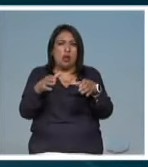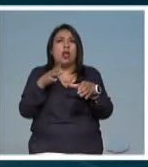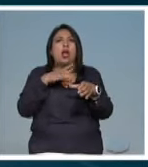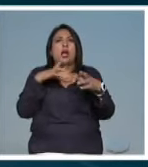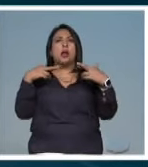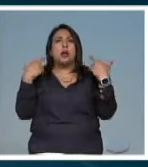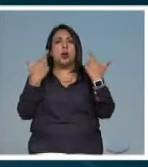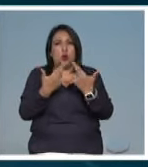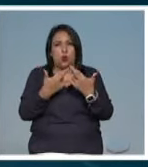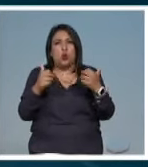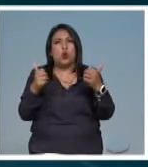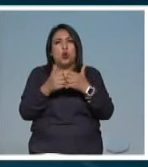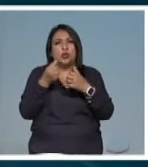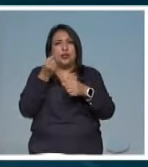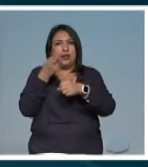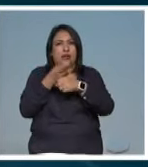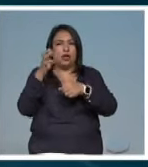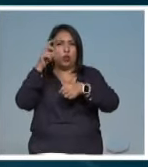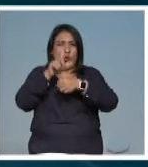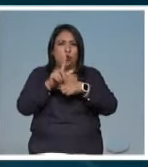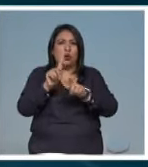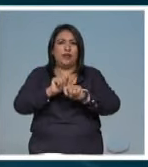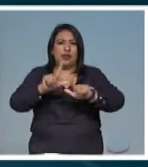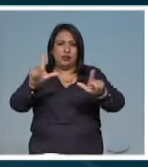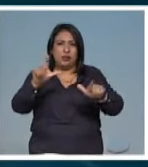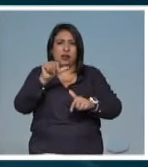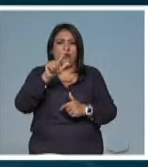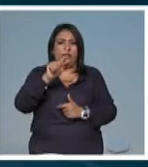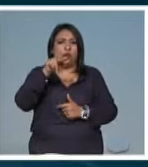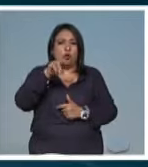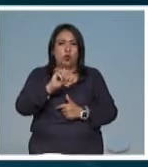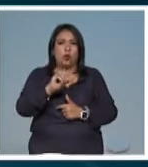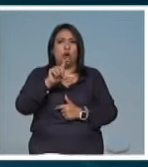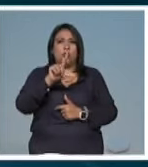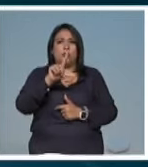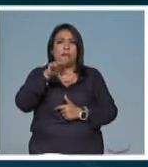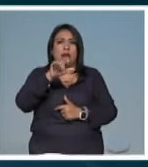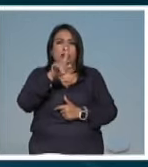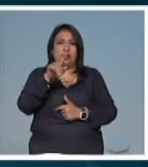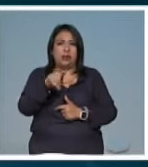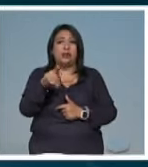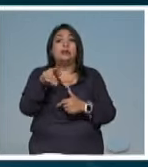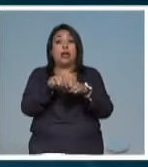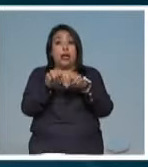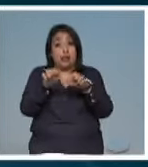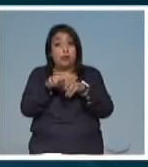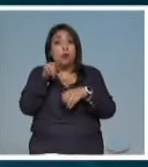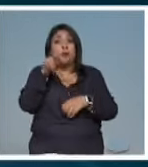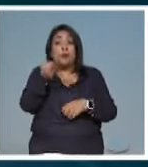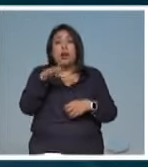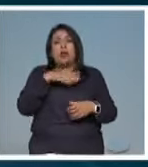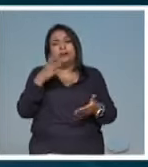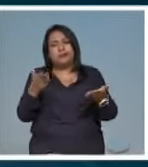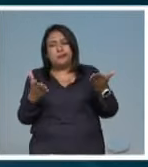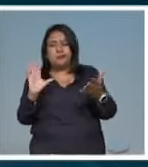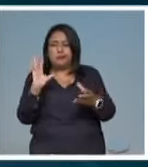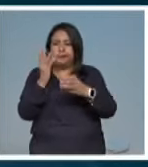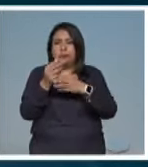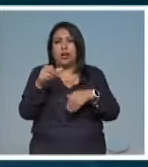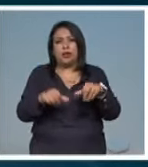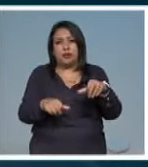una reunión con el secretario de Cultura de Tlaxcala, Antonio Martínez Velázquez, y su equipo. Allí se dio un balance general